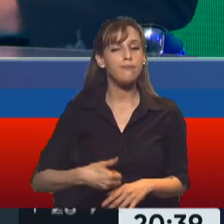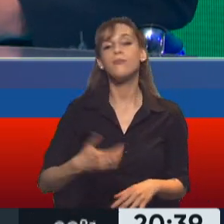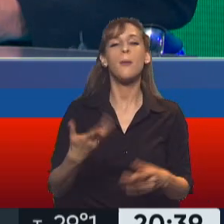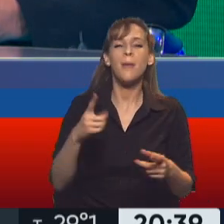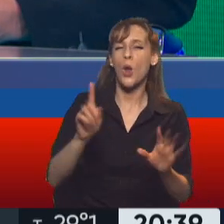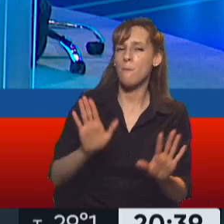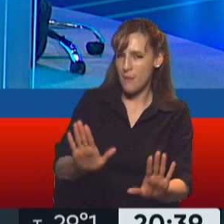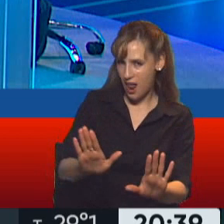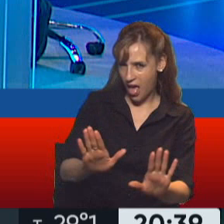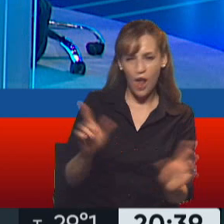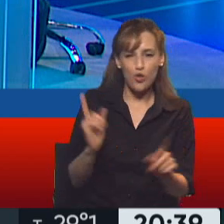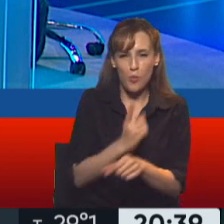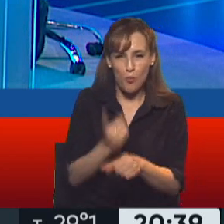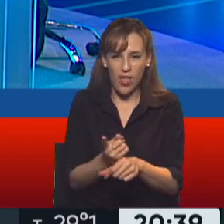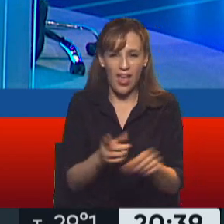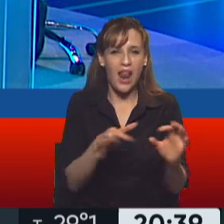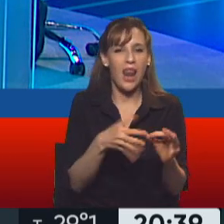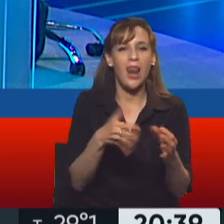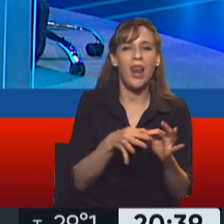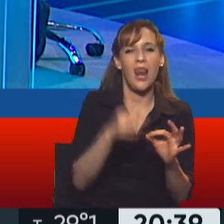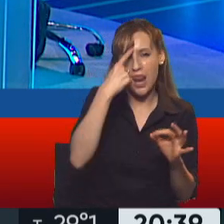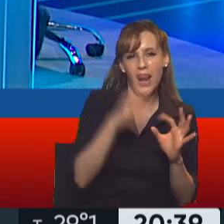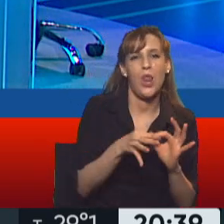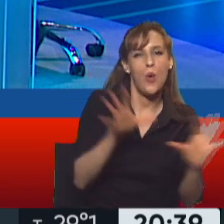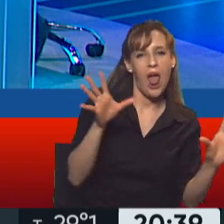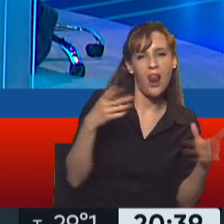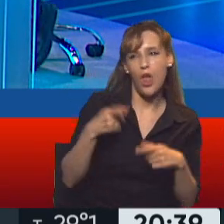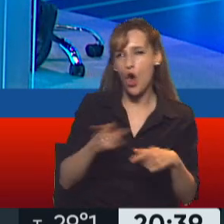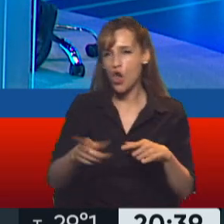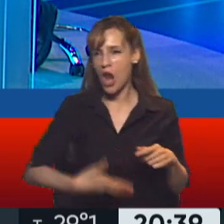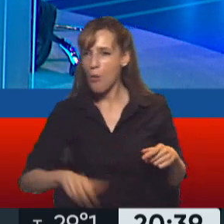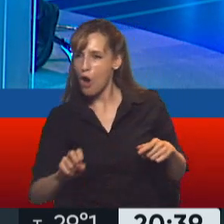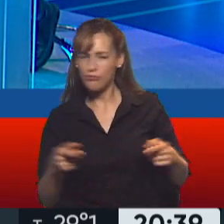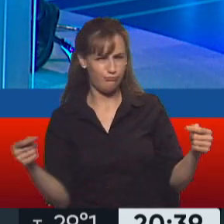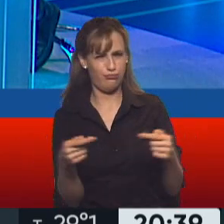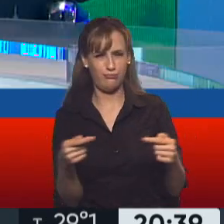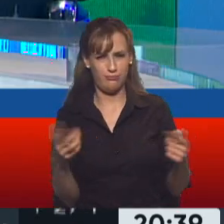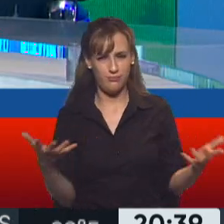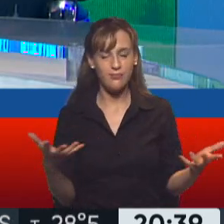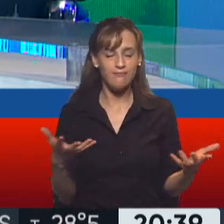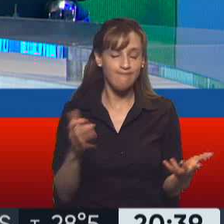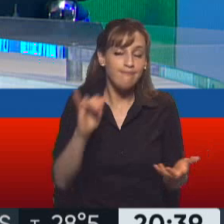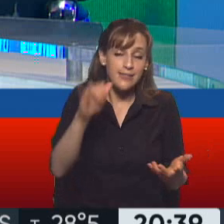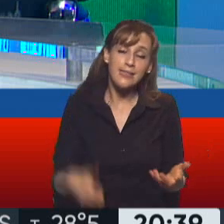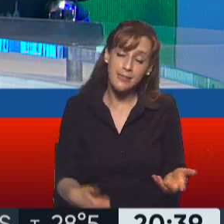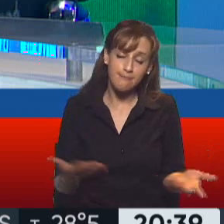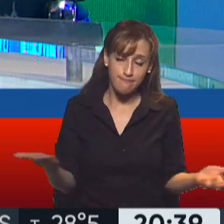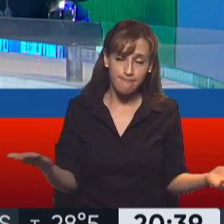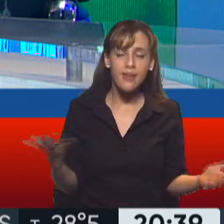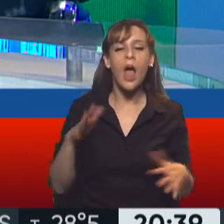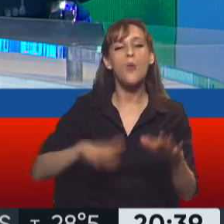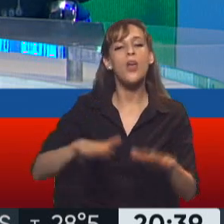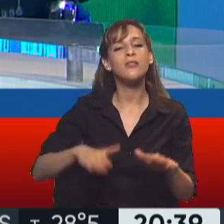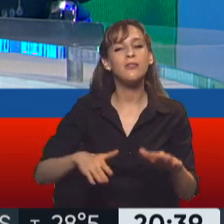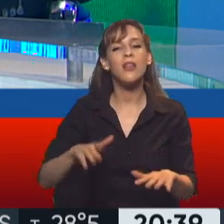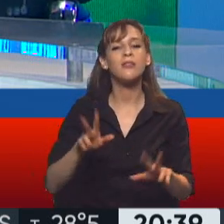liberal y conservador al mismo tiempo? Sí, absolutamente. Sí. ¿Cómo sería? ¿Quemar el Banco Central? A veces hay una especie de visión acerca de